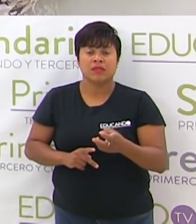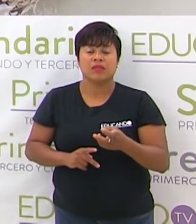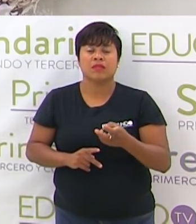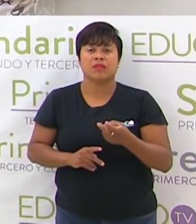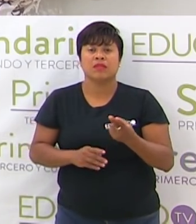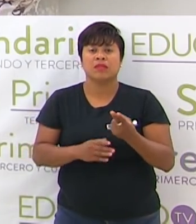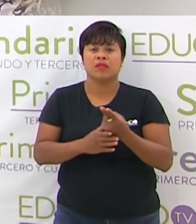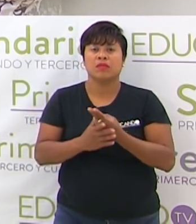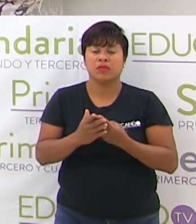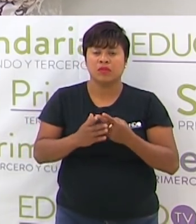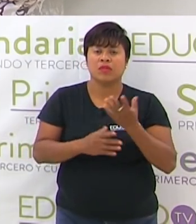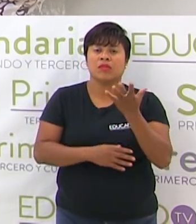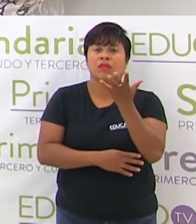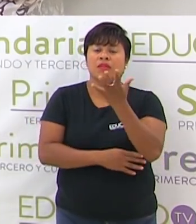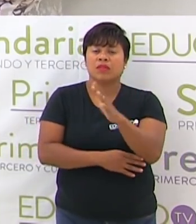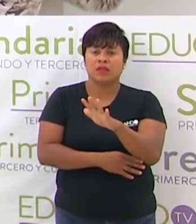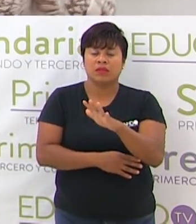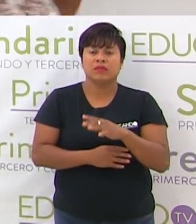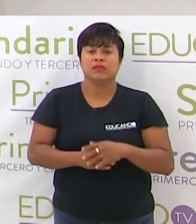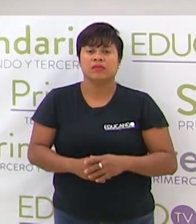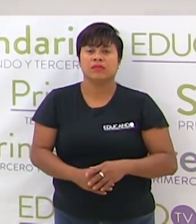figurita tiene un perímetro de 10